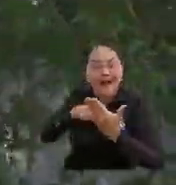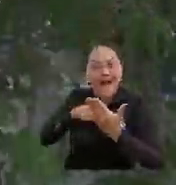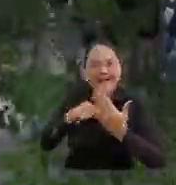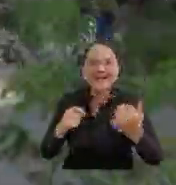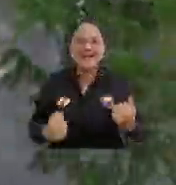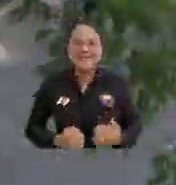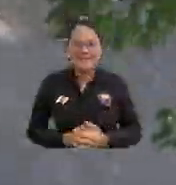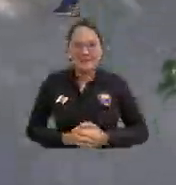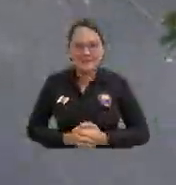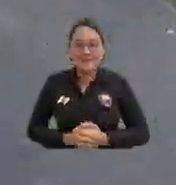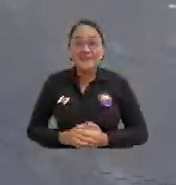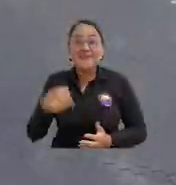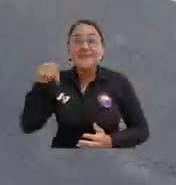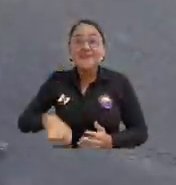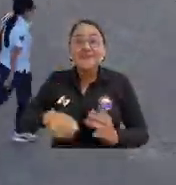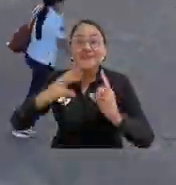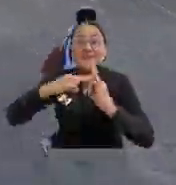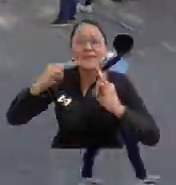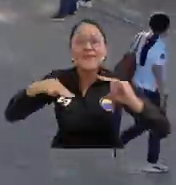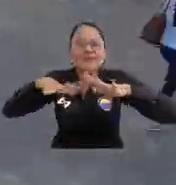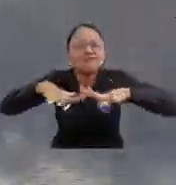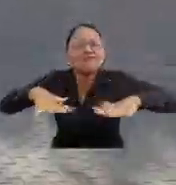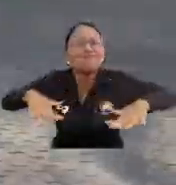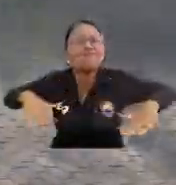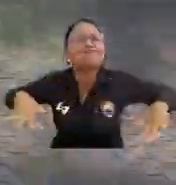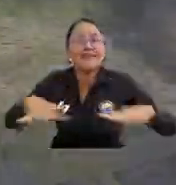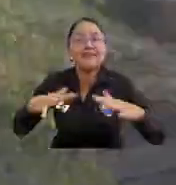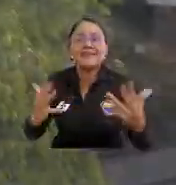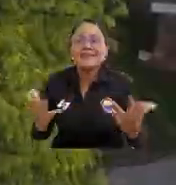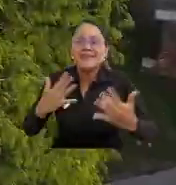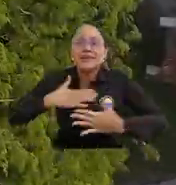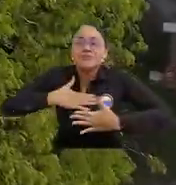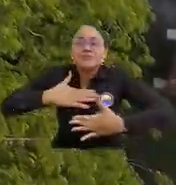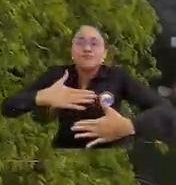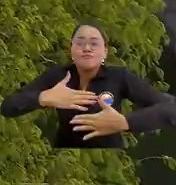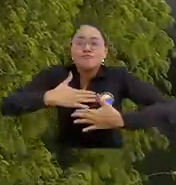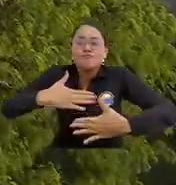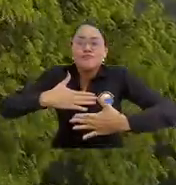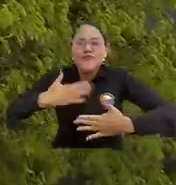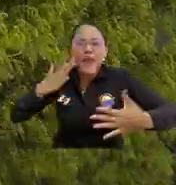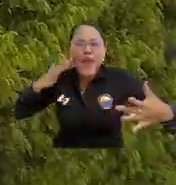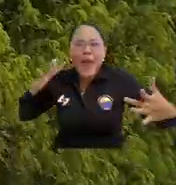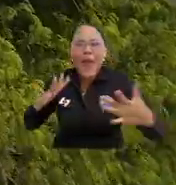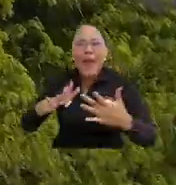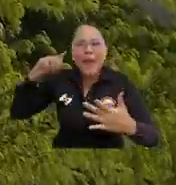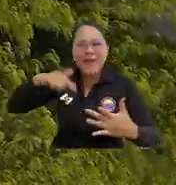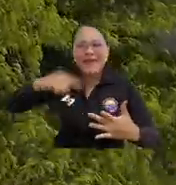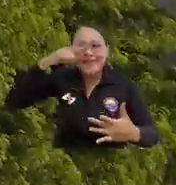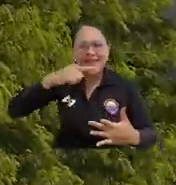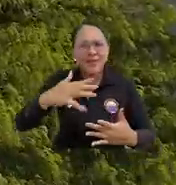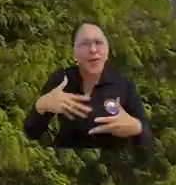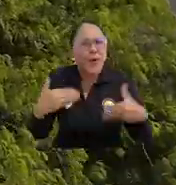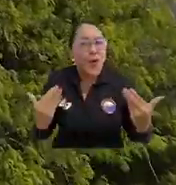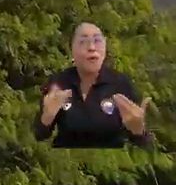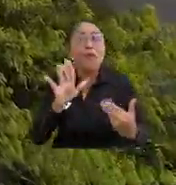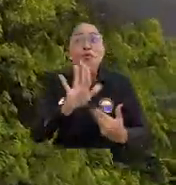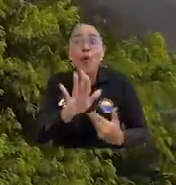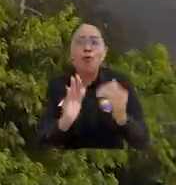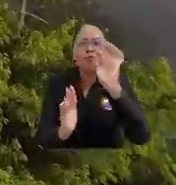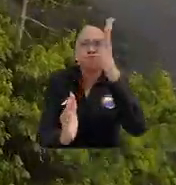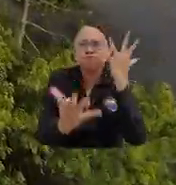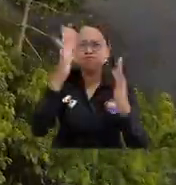especies. El Campus Unimagdalena se ha convertido en un pulmón verde de Santa Marta y precisamente para